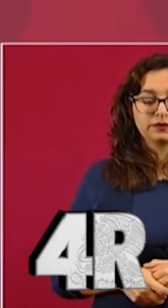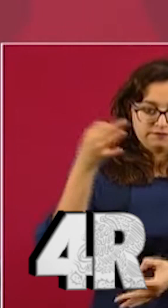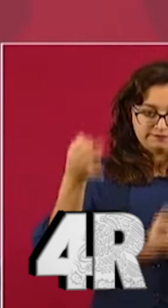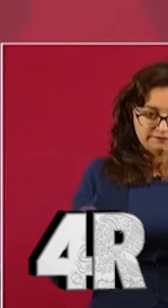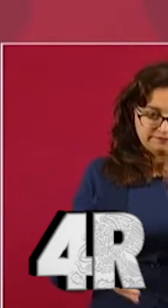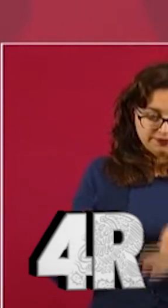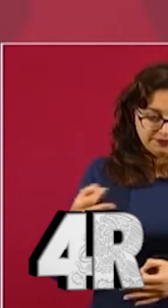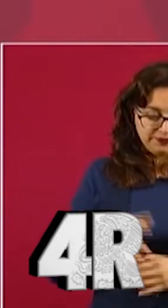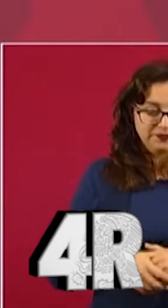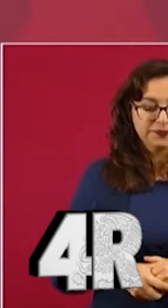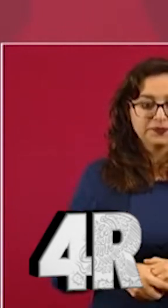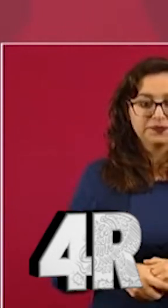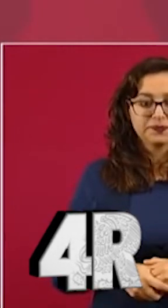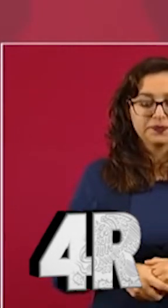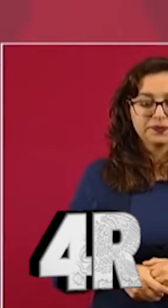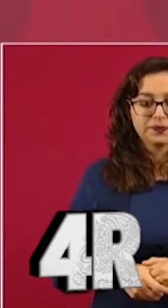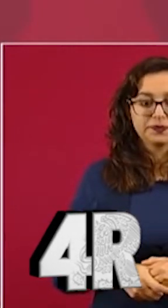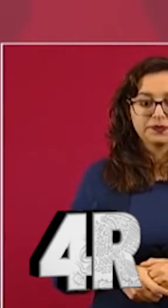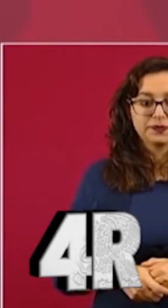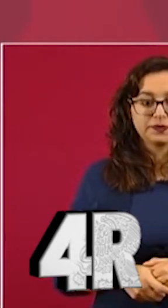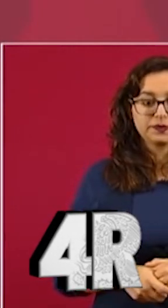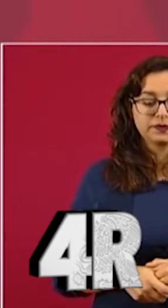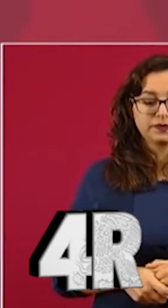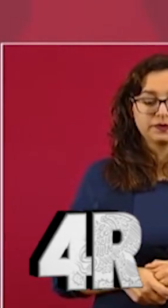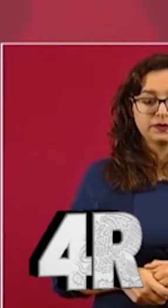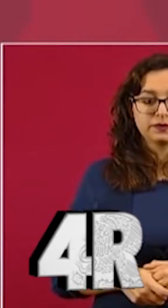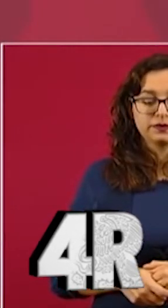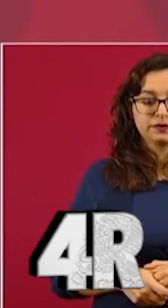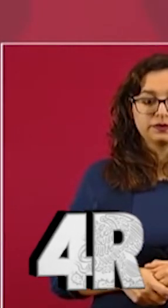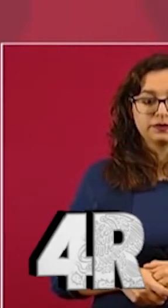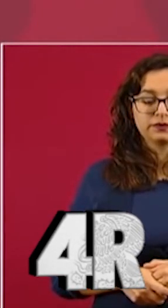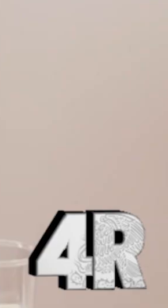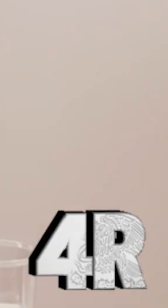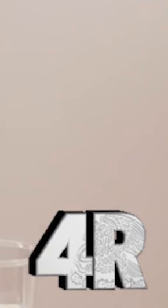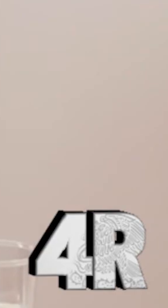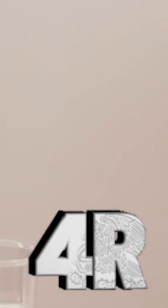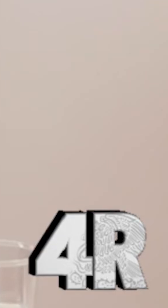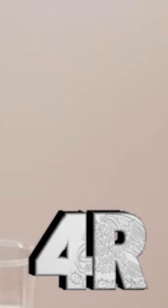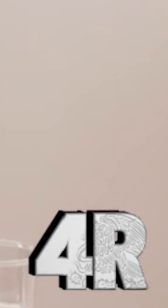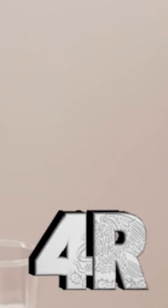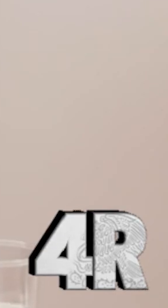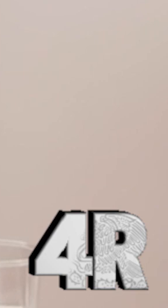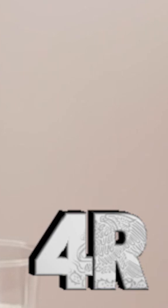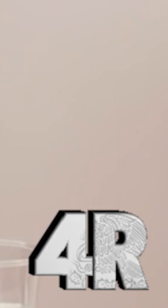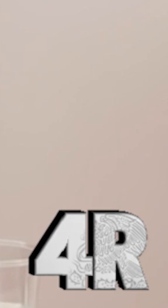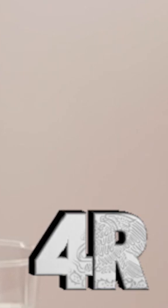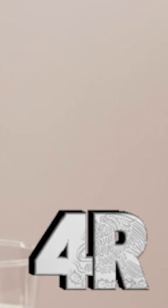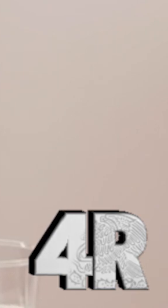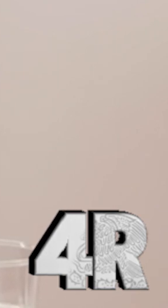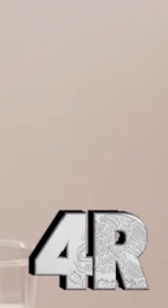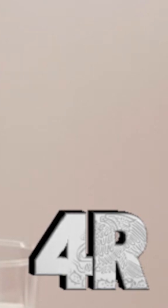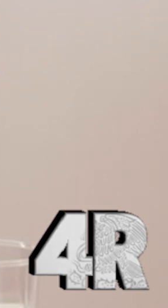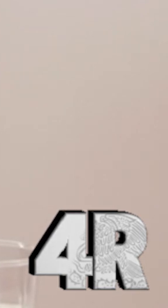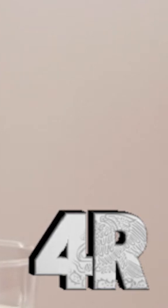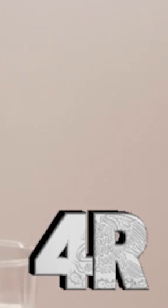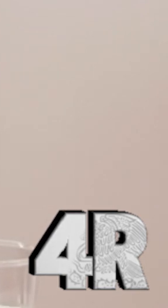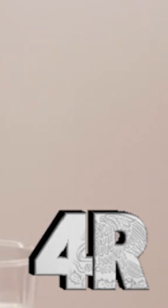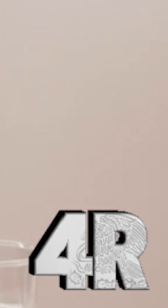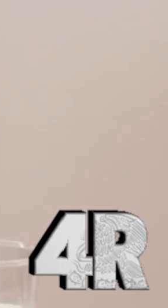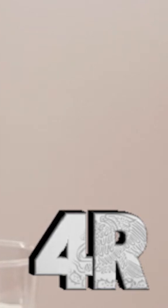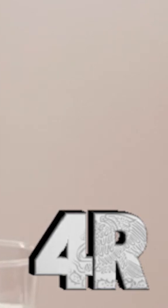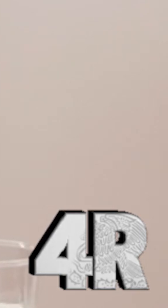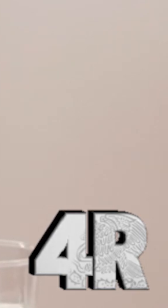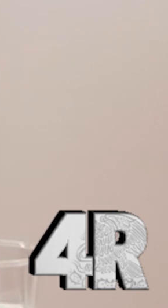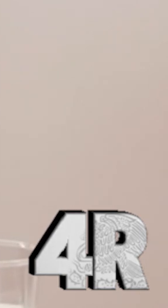como parte de las reservas de dinero que tiene esta entidad como podemos ver en esta infografía en la